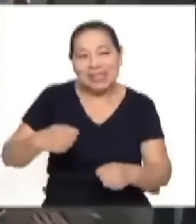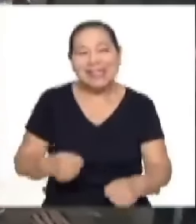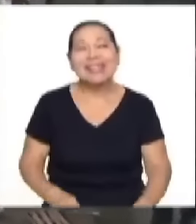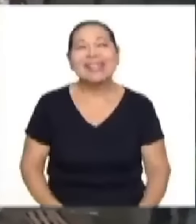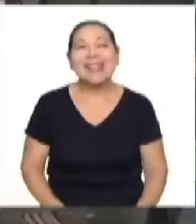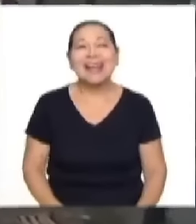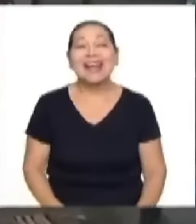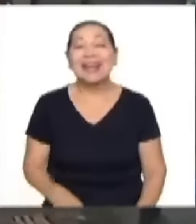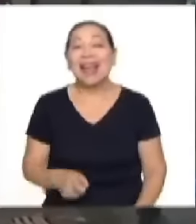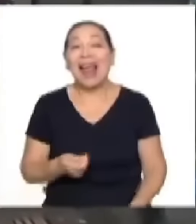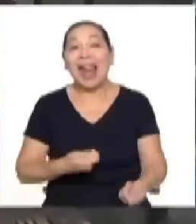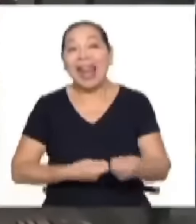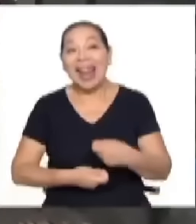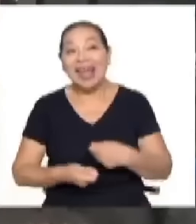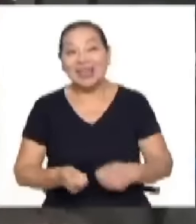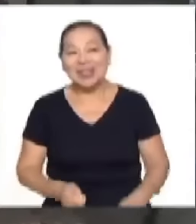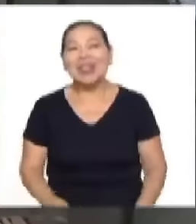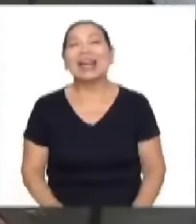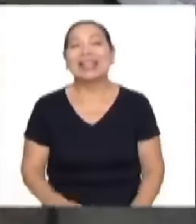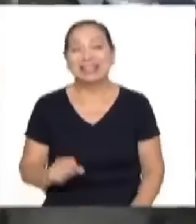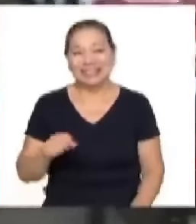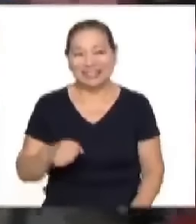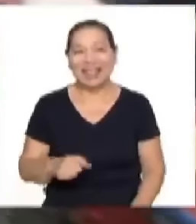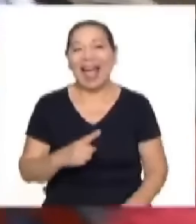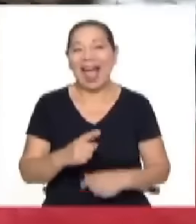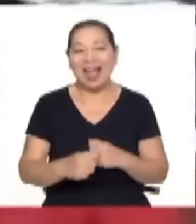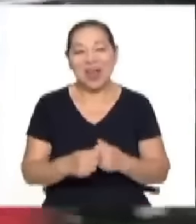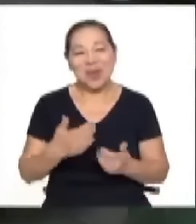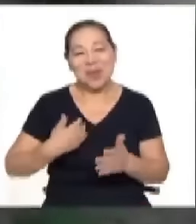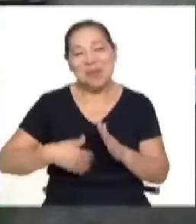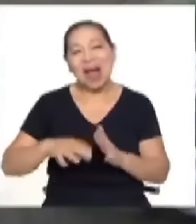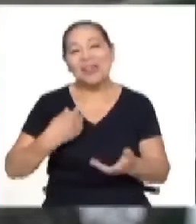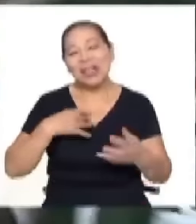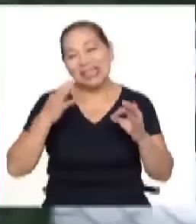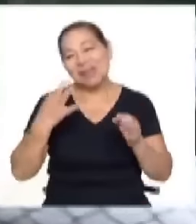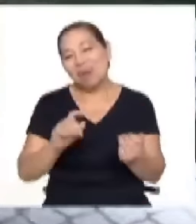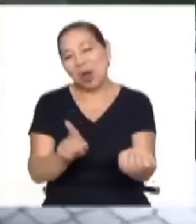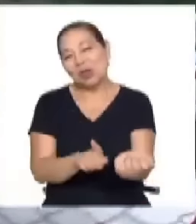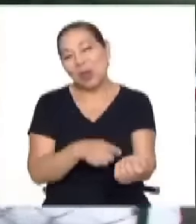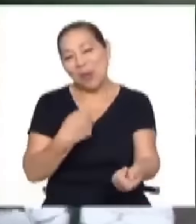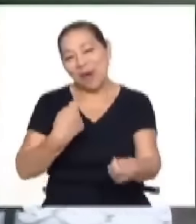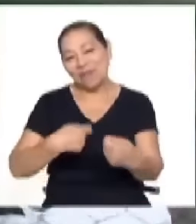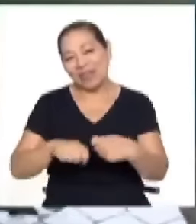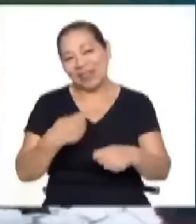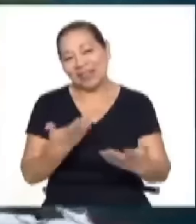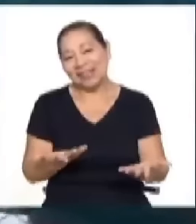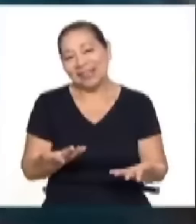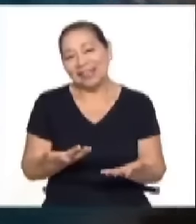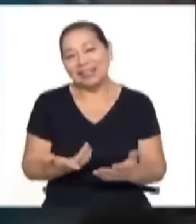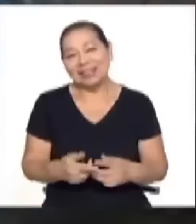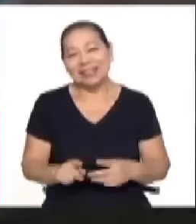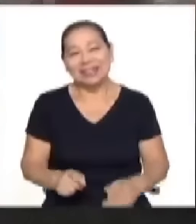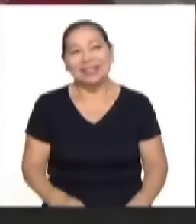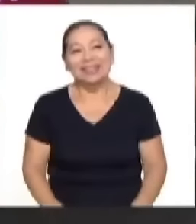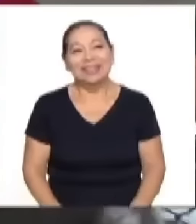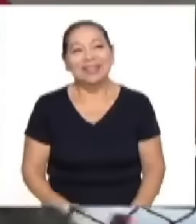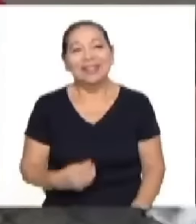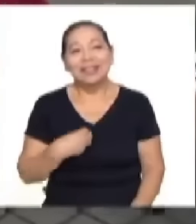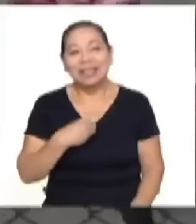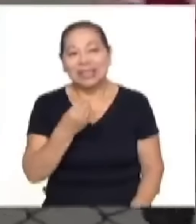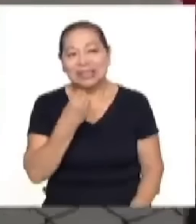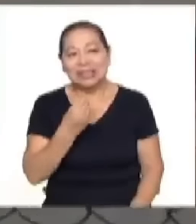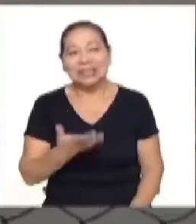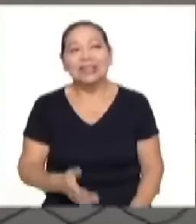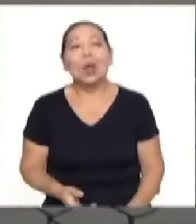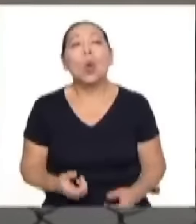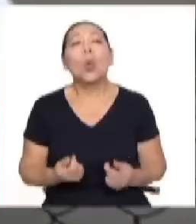vendido. ¿Está haciendo el negocio del año usted? Sí, mami, cada año le vendo mi bolsita, hija. No tengo hijo, hija, yo tengo que mantenerme con eso.